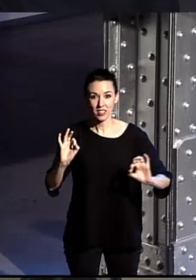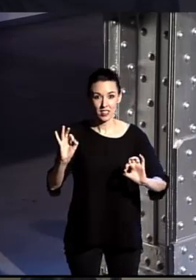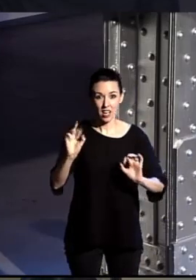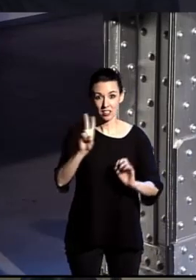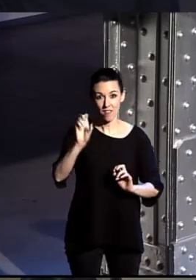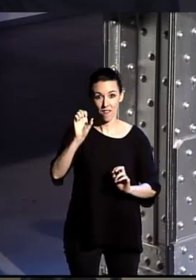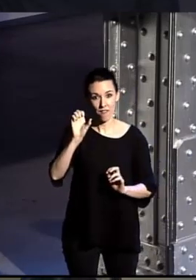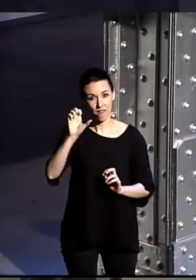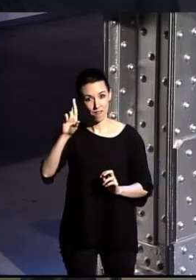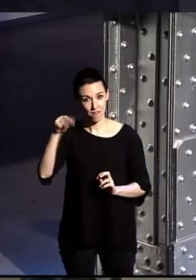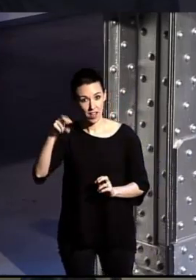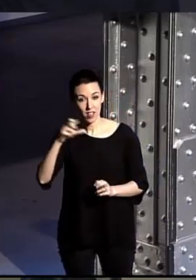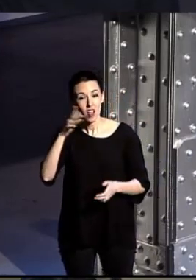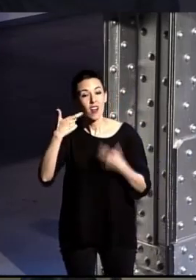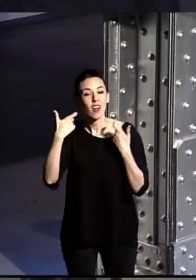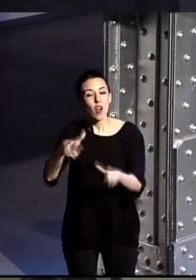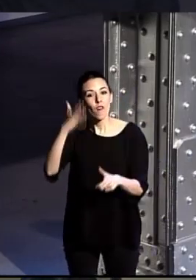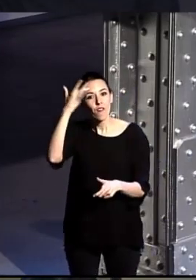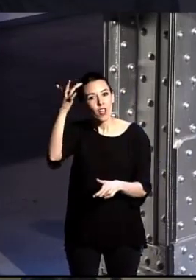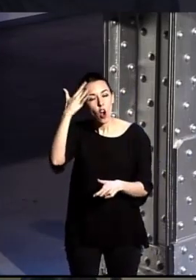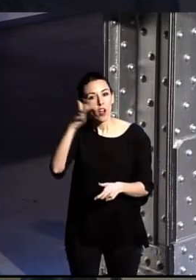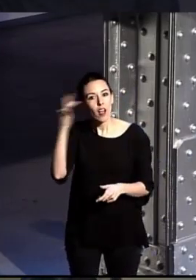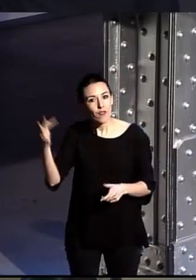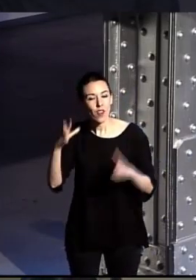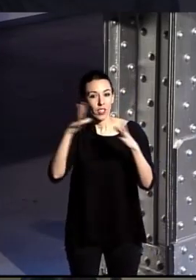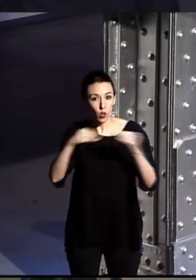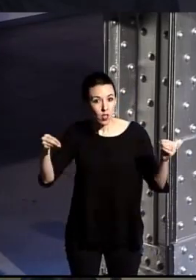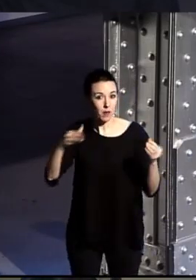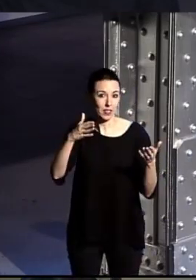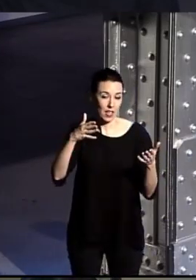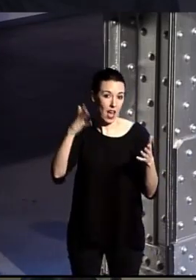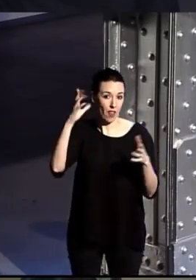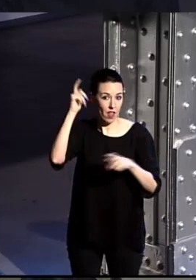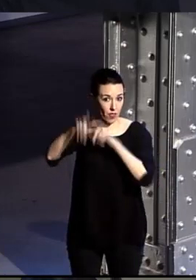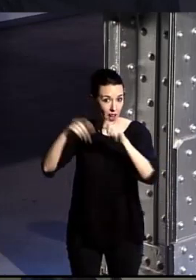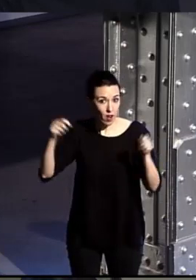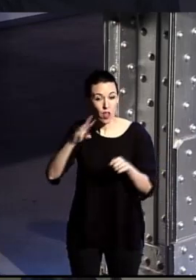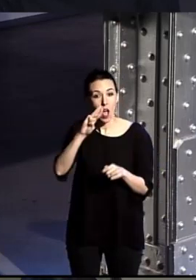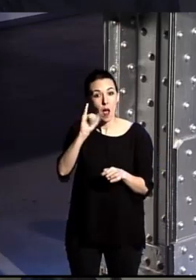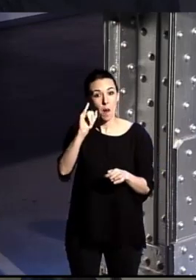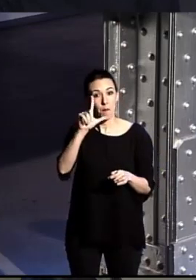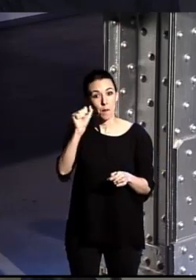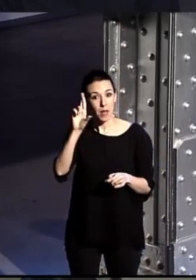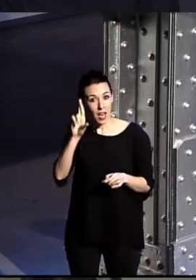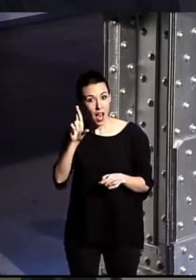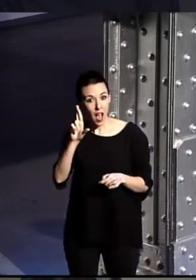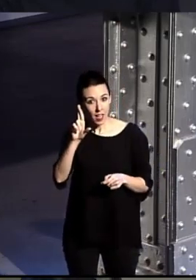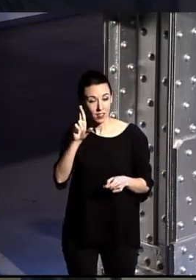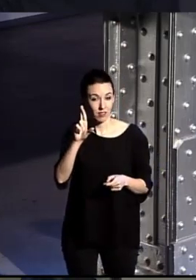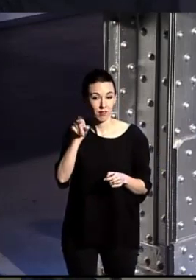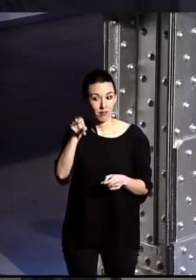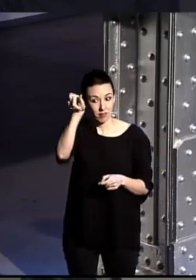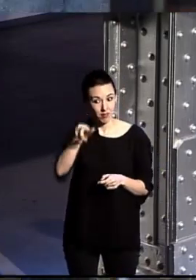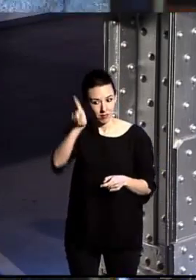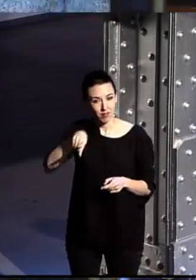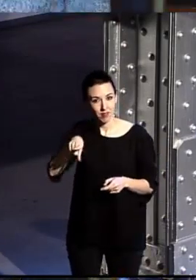Verne del Departamento de Filología Francesa del campus de Huesca de la Universidad de Zaragoza. Es Pilar Tresaco, que está también con nosotros. Que fíjense cómo